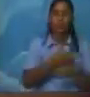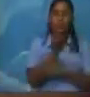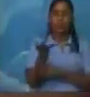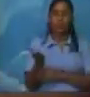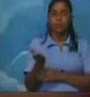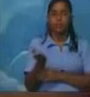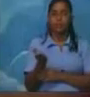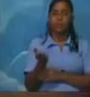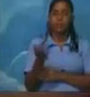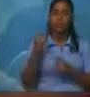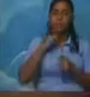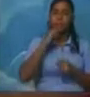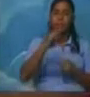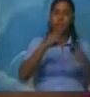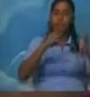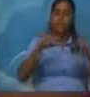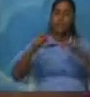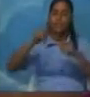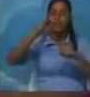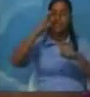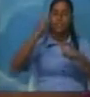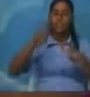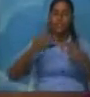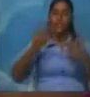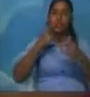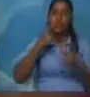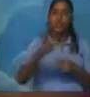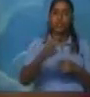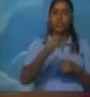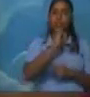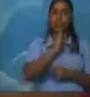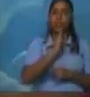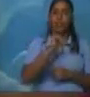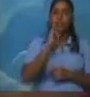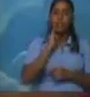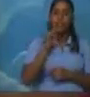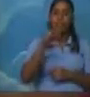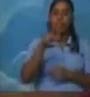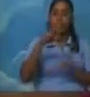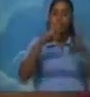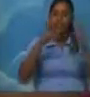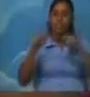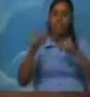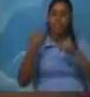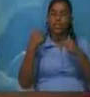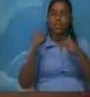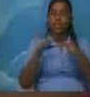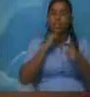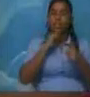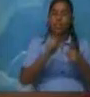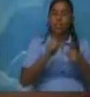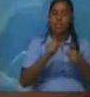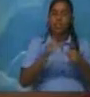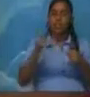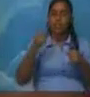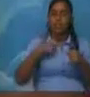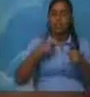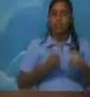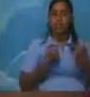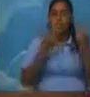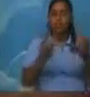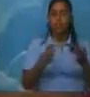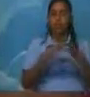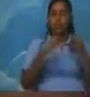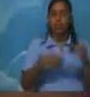todo es una tierra que Dios le dijo a Israel esta tierra prácticamente un paraíso yo se lo doy a